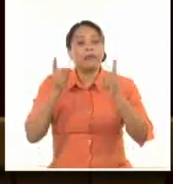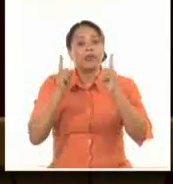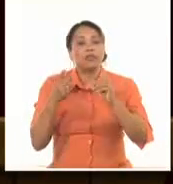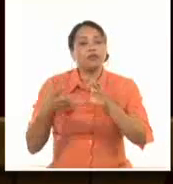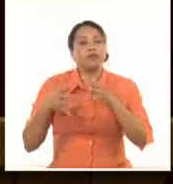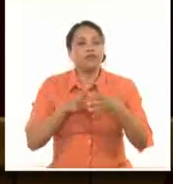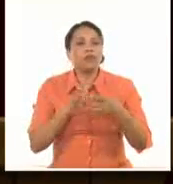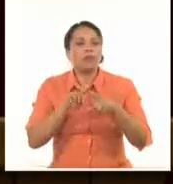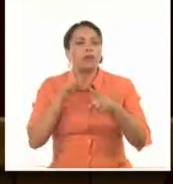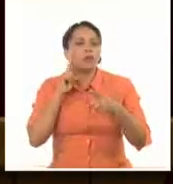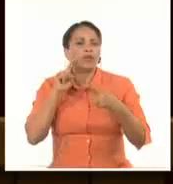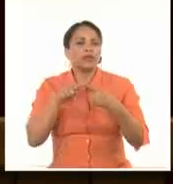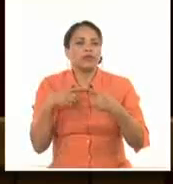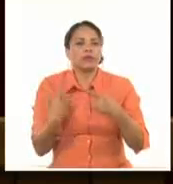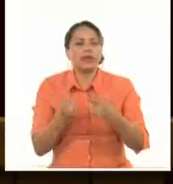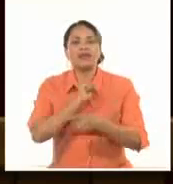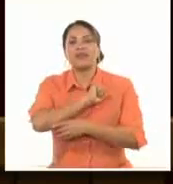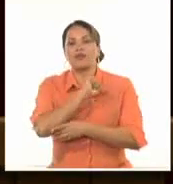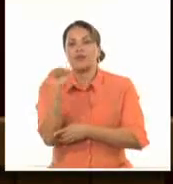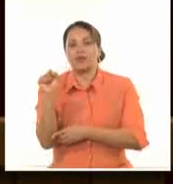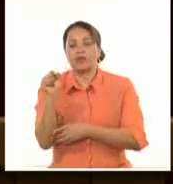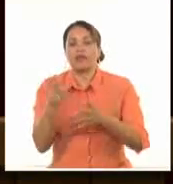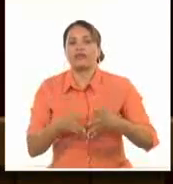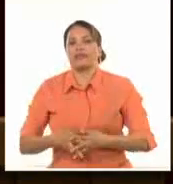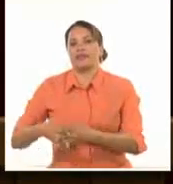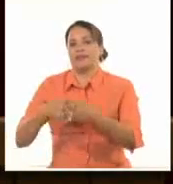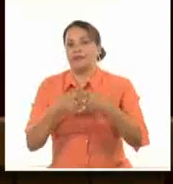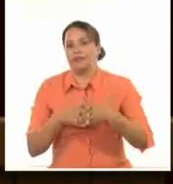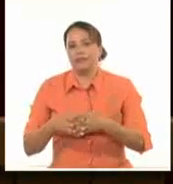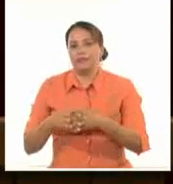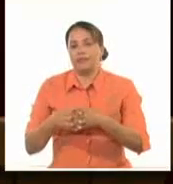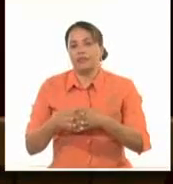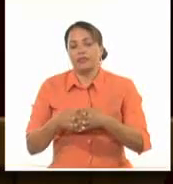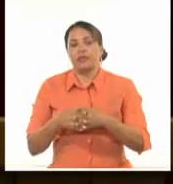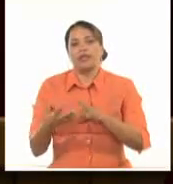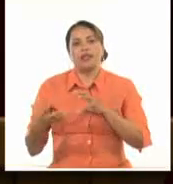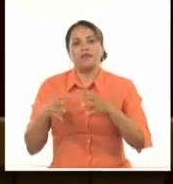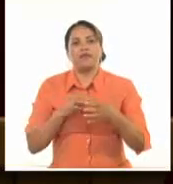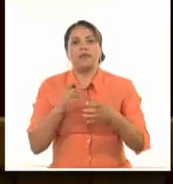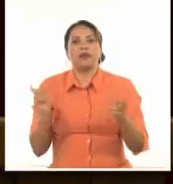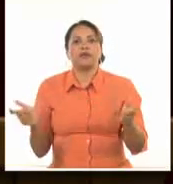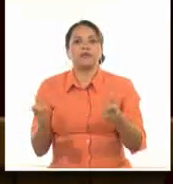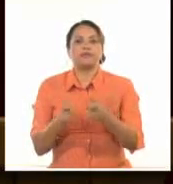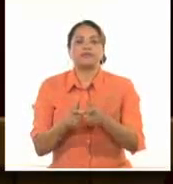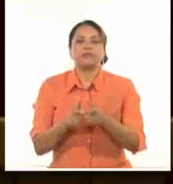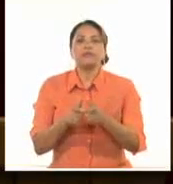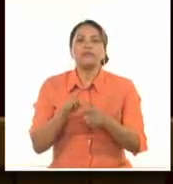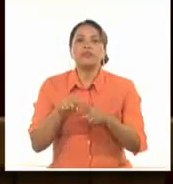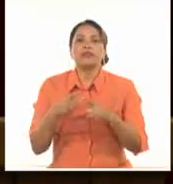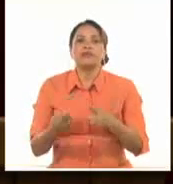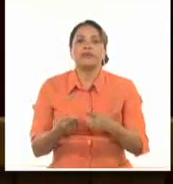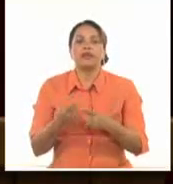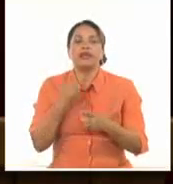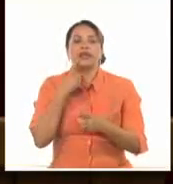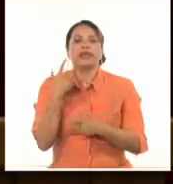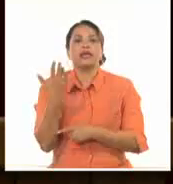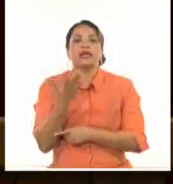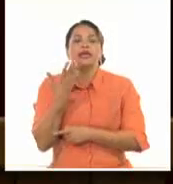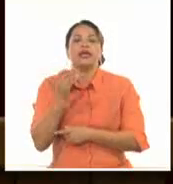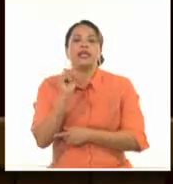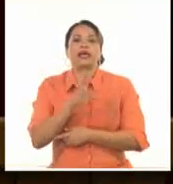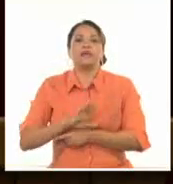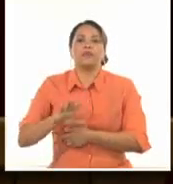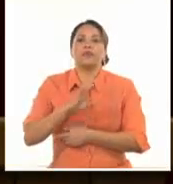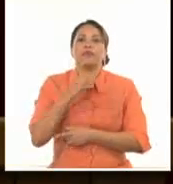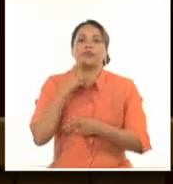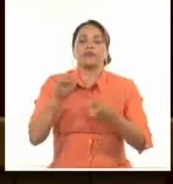lograr los objetivos nacionales estadounidenses mediante la reducción de la visibilidad en el ambiente geopolítico